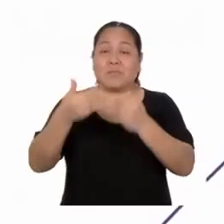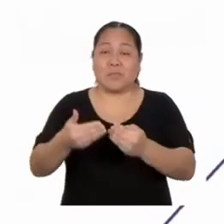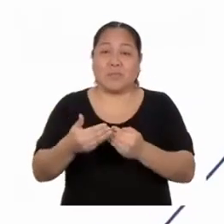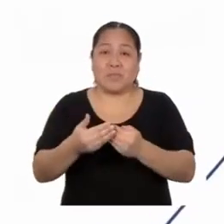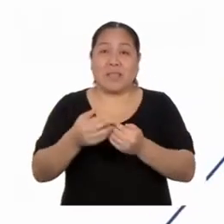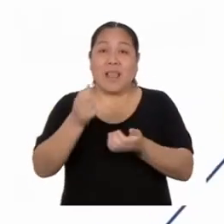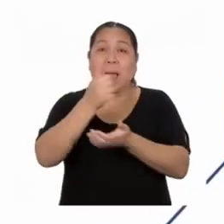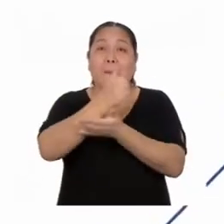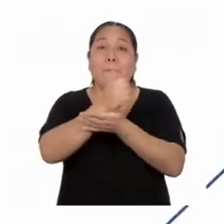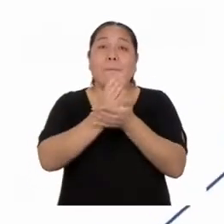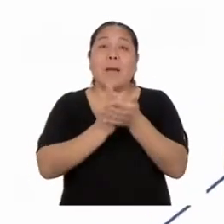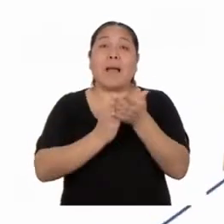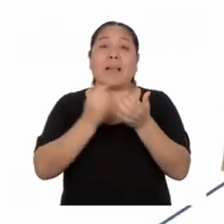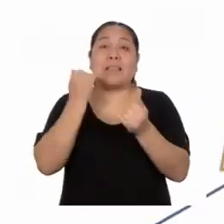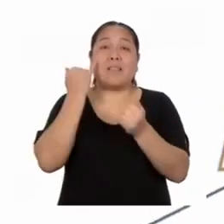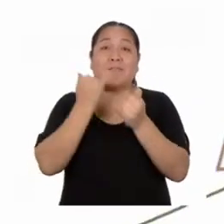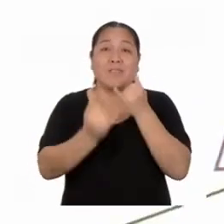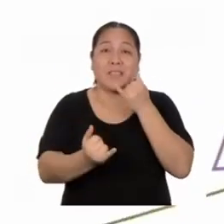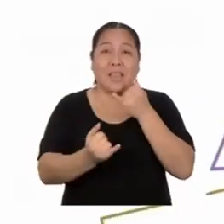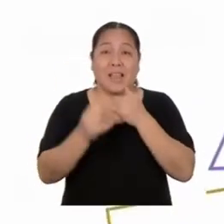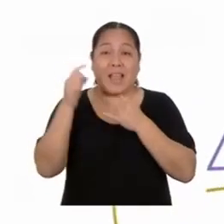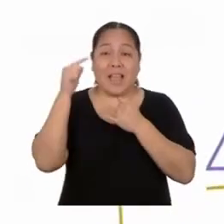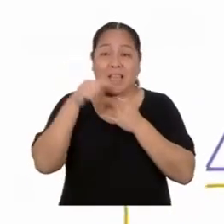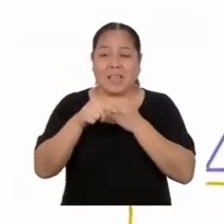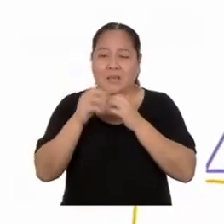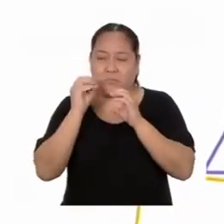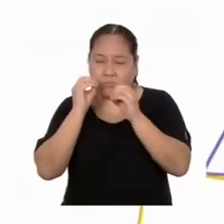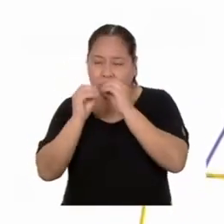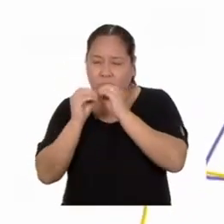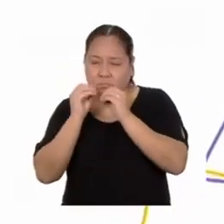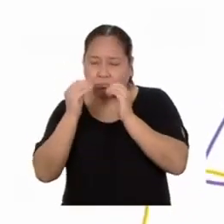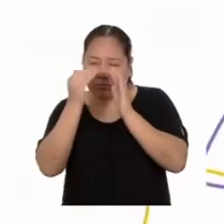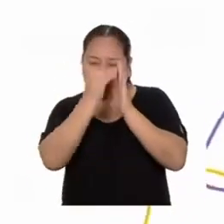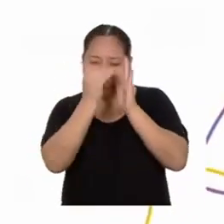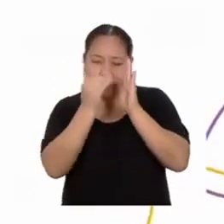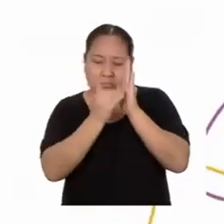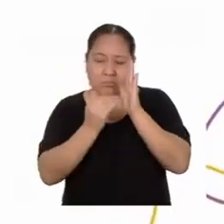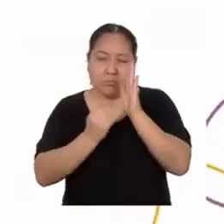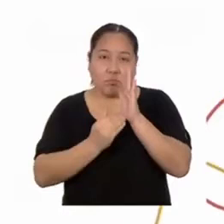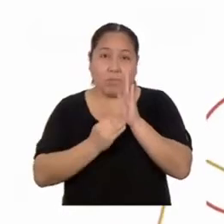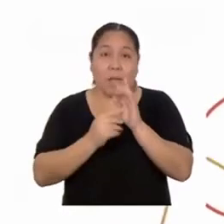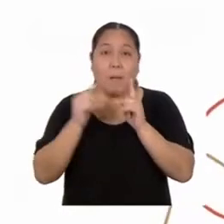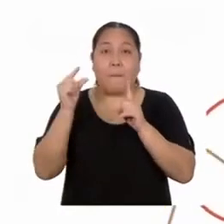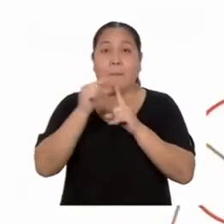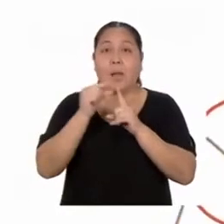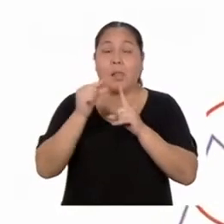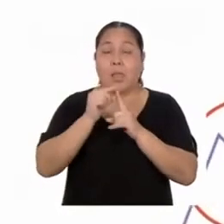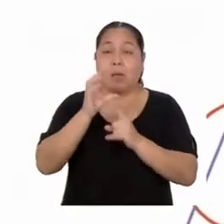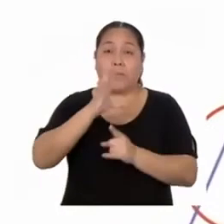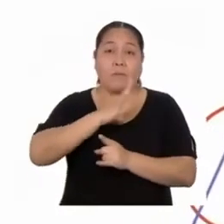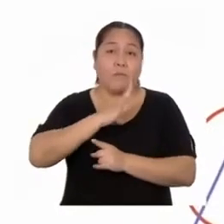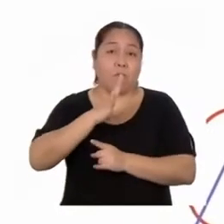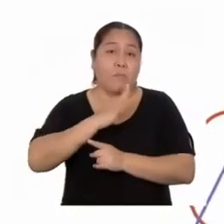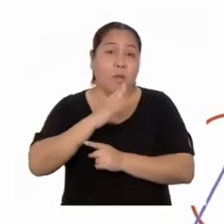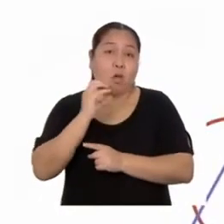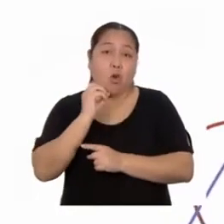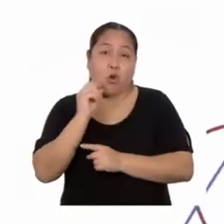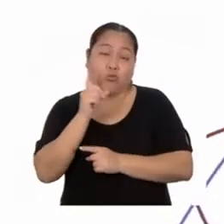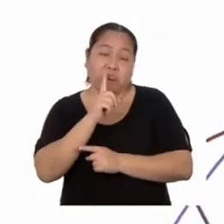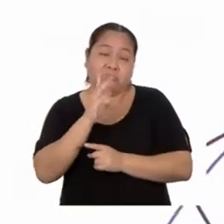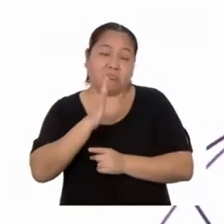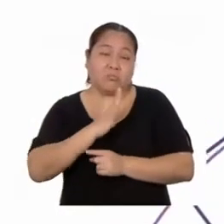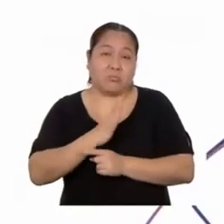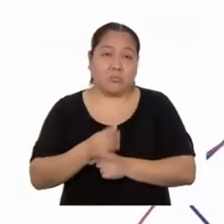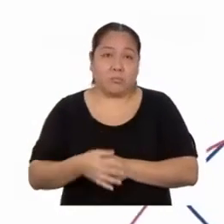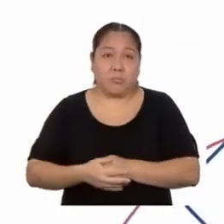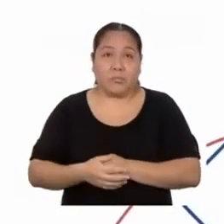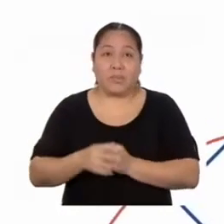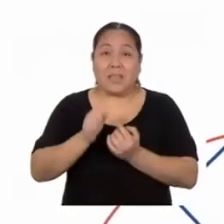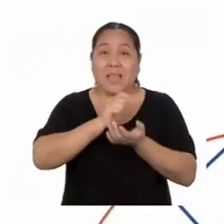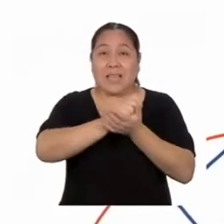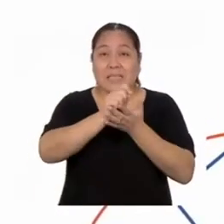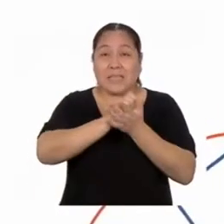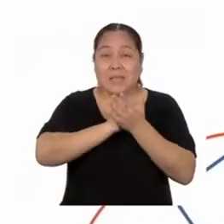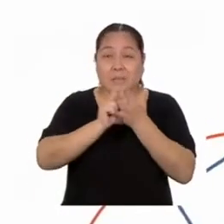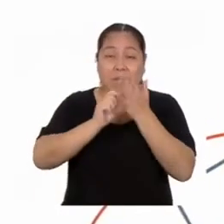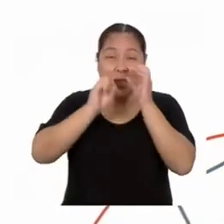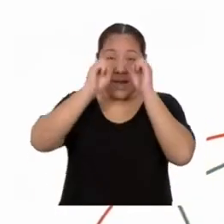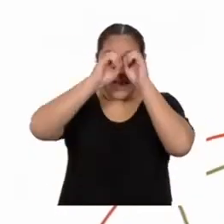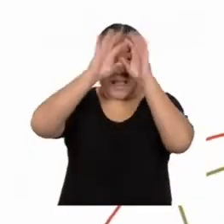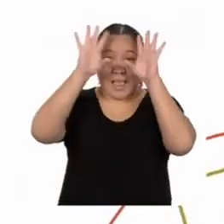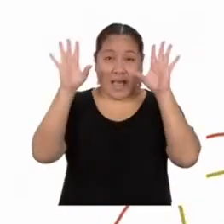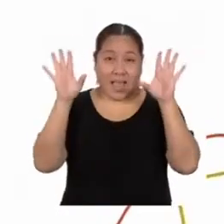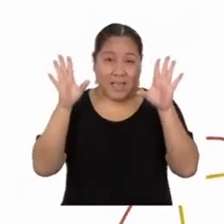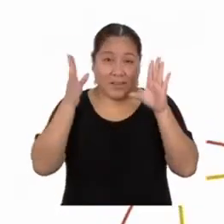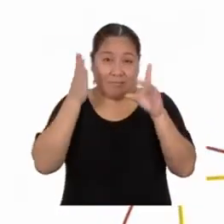final. Aquí aprendimos a adecuar el nivel de lenguaje, sea formal o informal, y a escribir de manera clara y